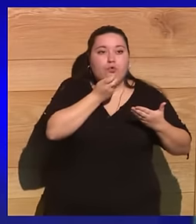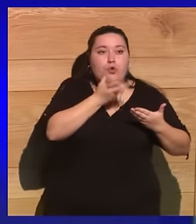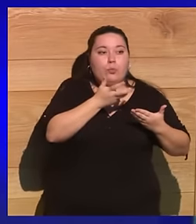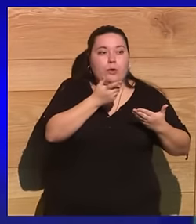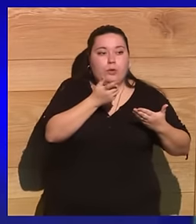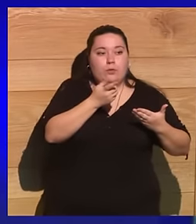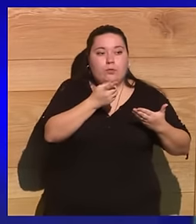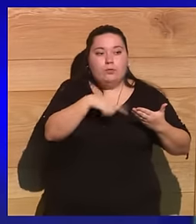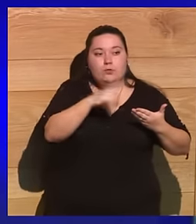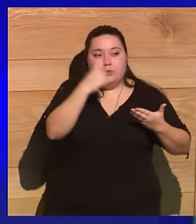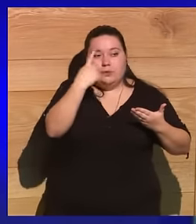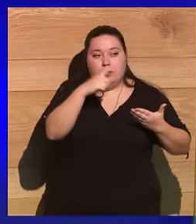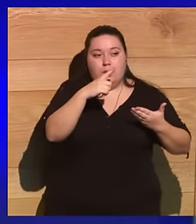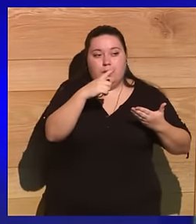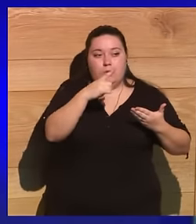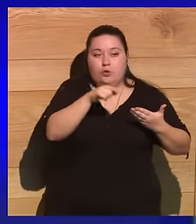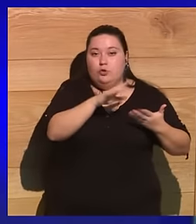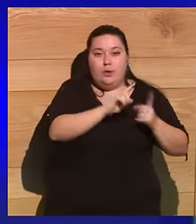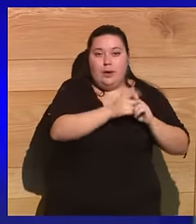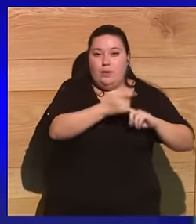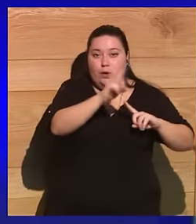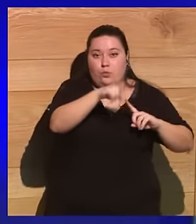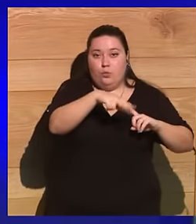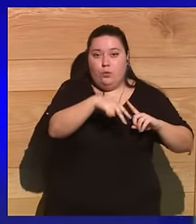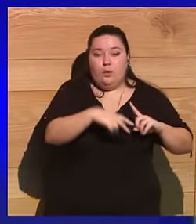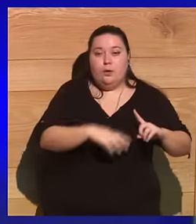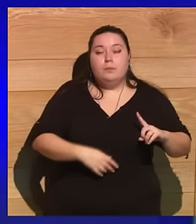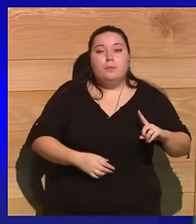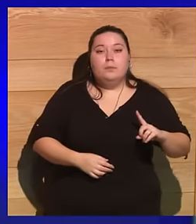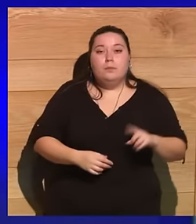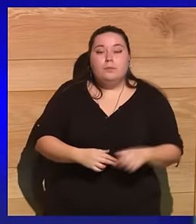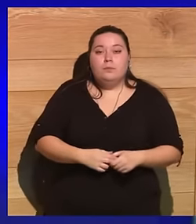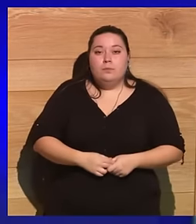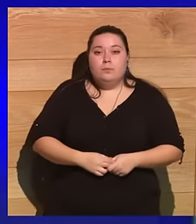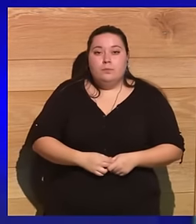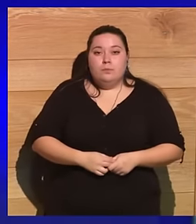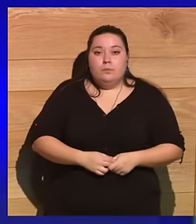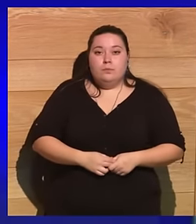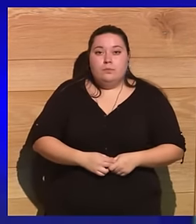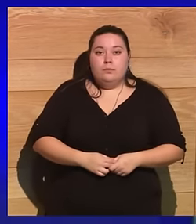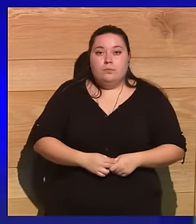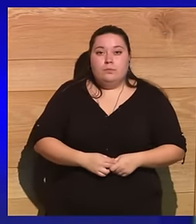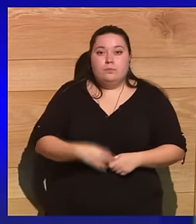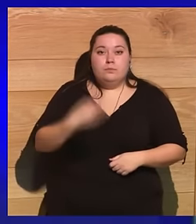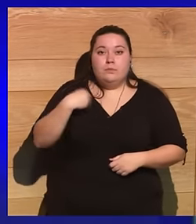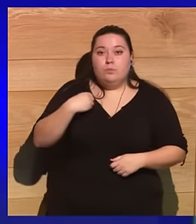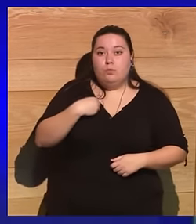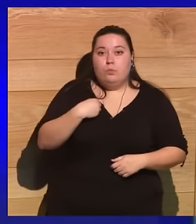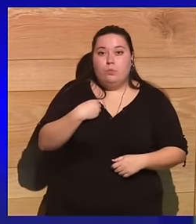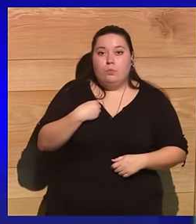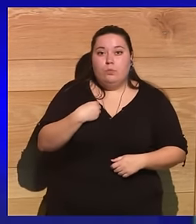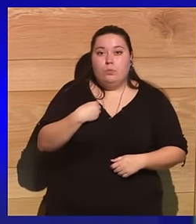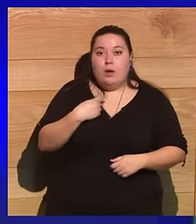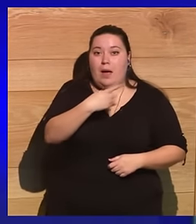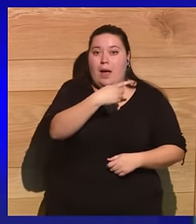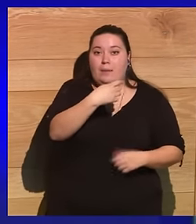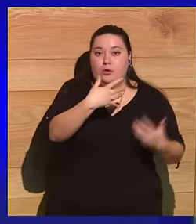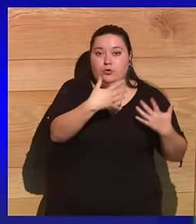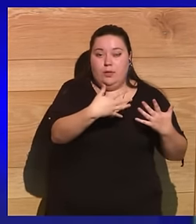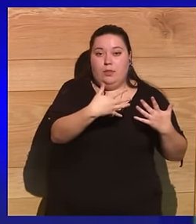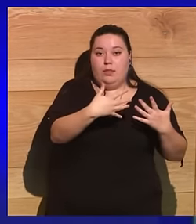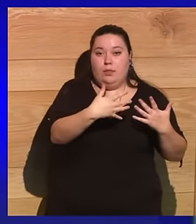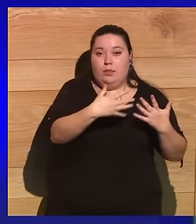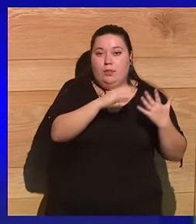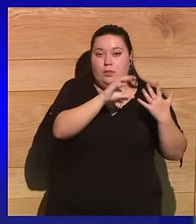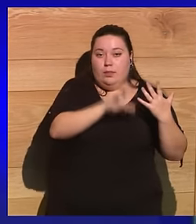asegurarnos de que cada bit no va a cambiar, incluso a la potencia menos 10. Es decir, el sistema